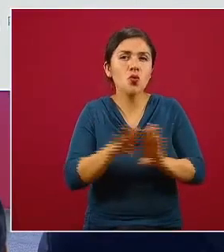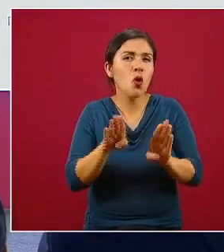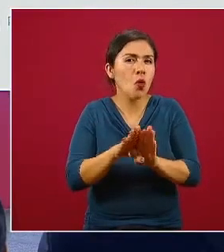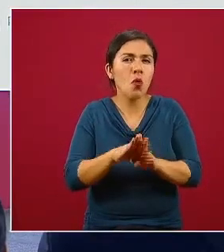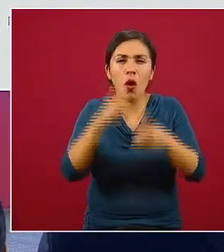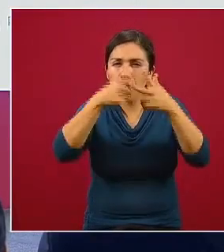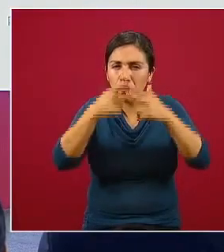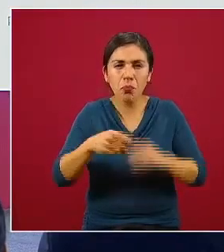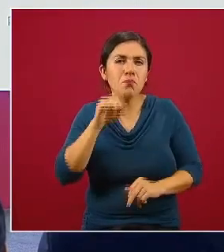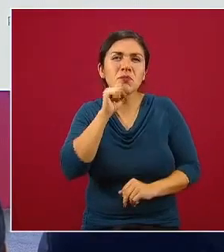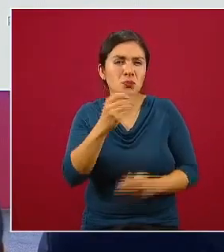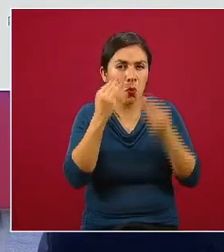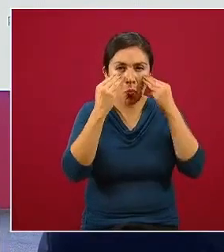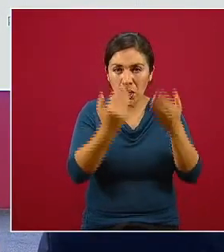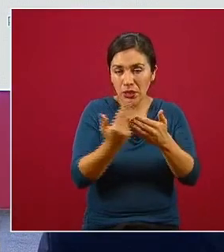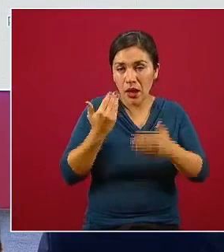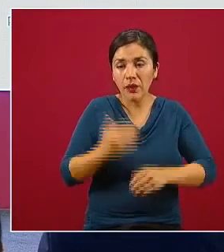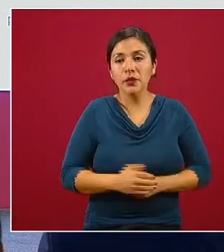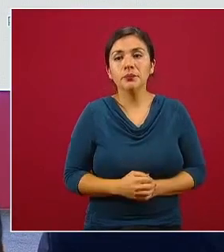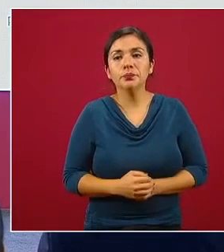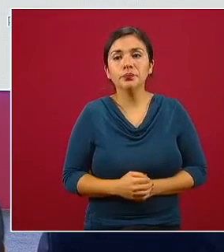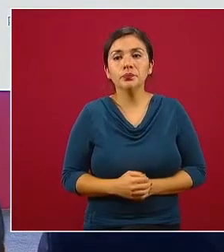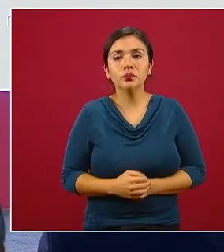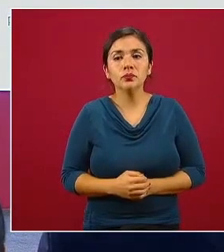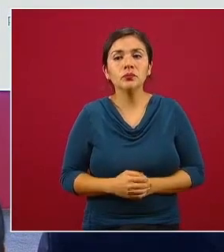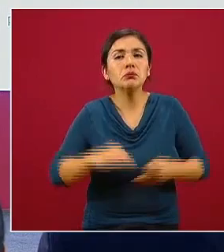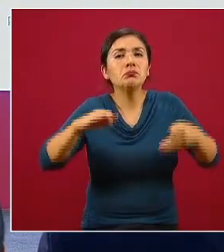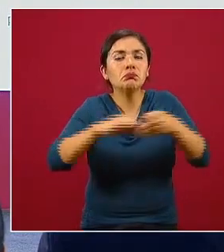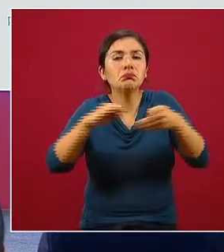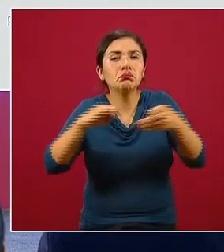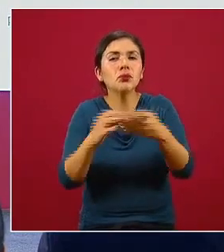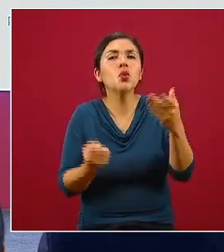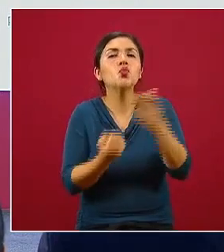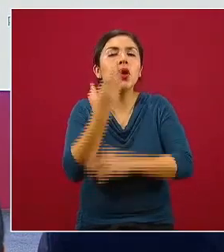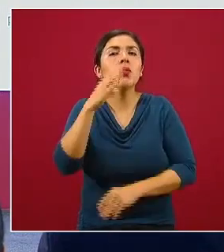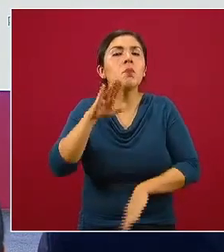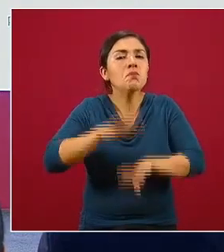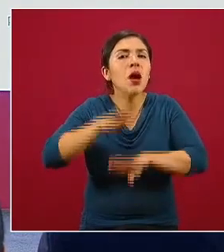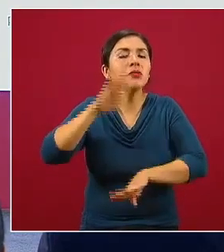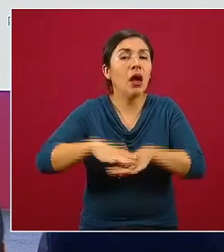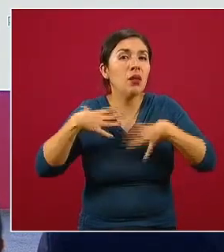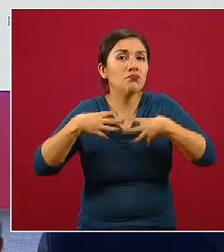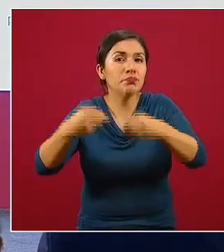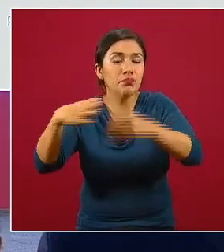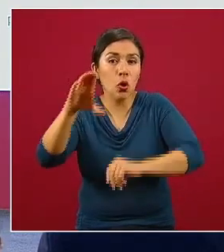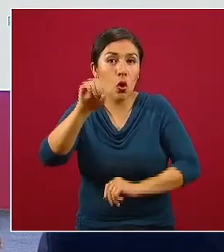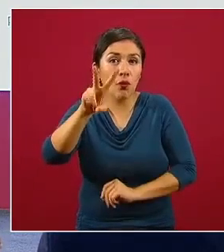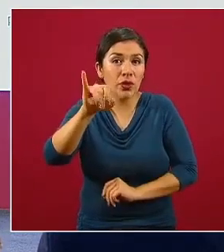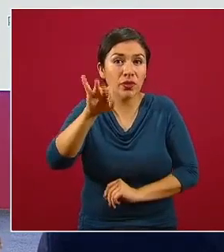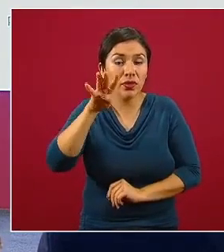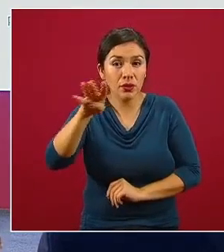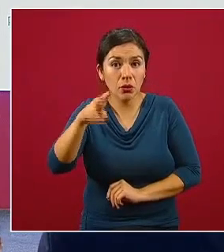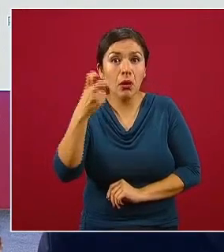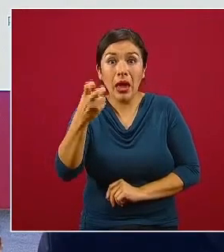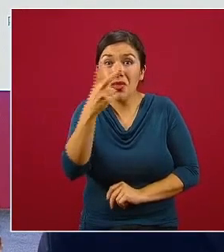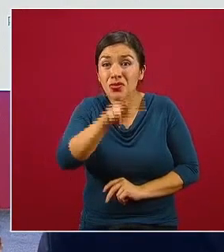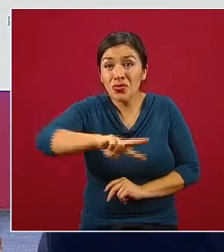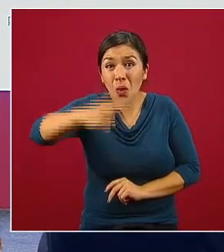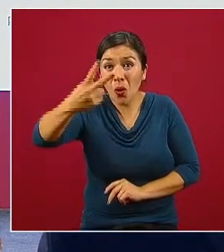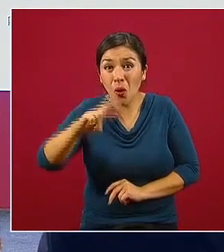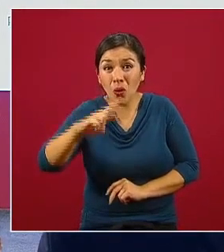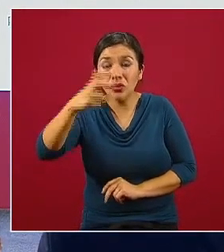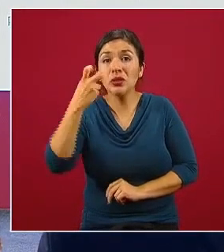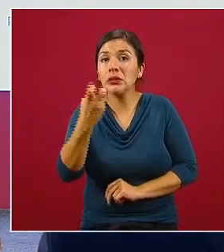estimados que acabamos de ver, tendencias de nuevos casos de COVID-19. Estos dos van a ser elementos muy